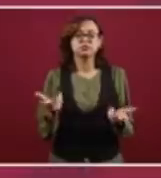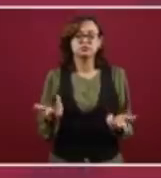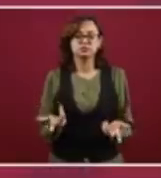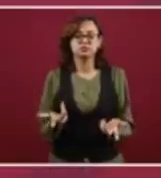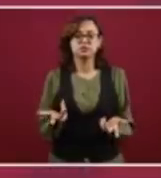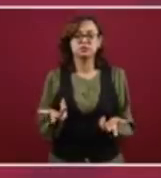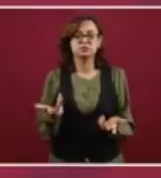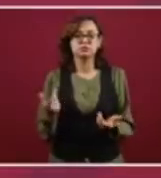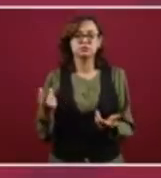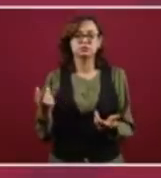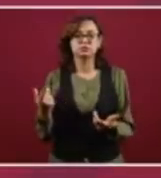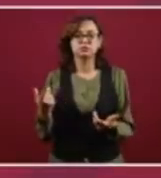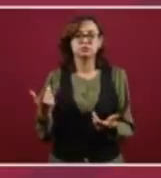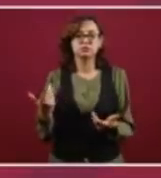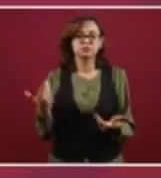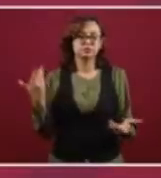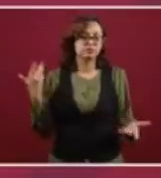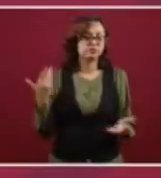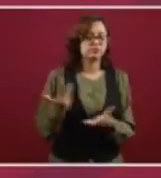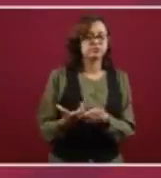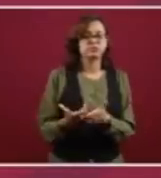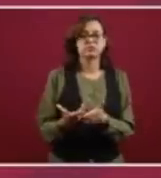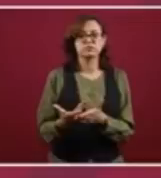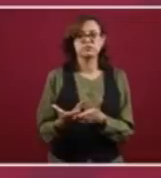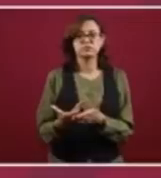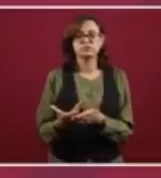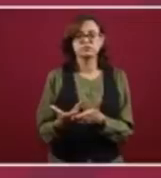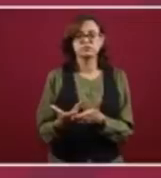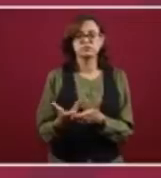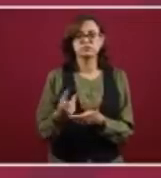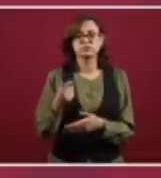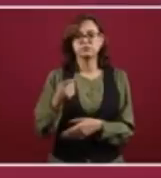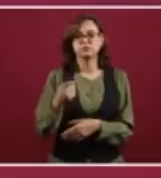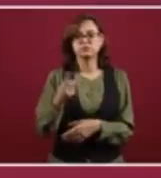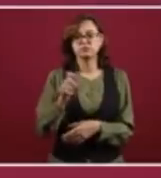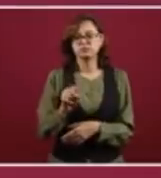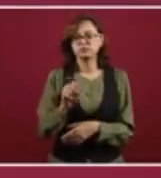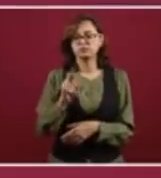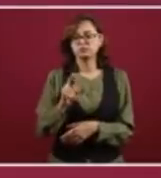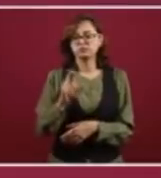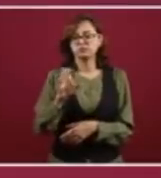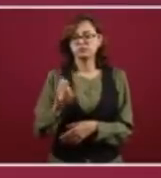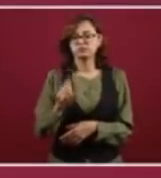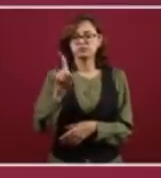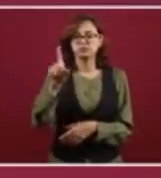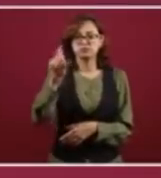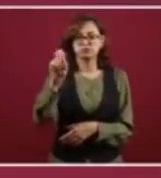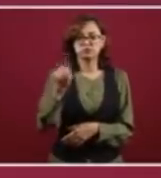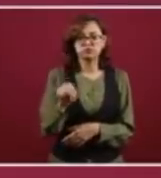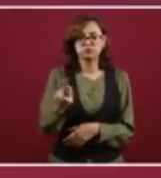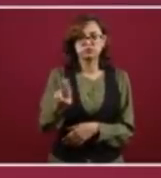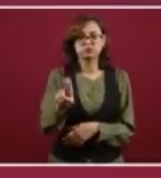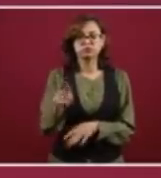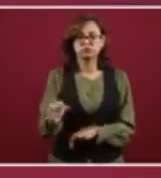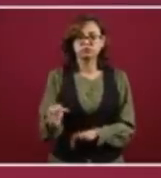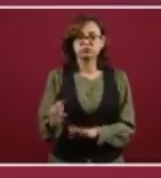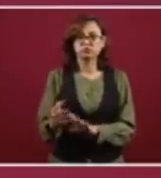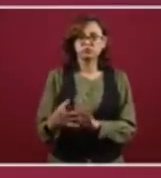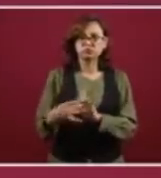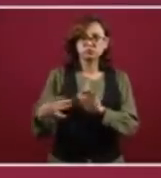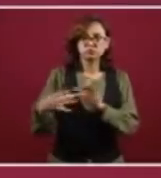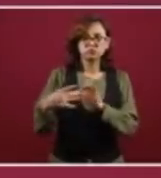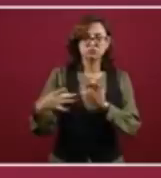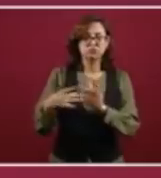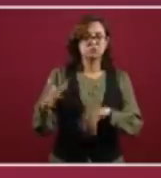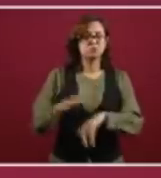práctica, lo acaba de hacer el secretario de Relaciones Exteriores en la ONU, fijó